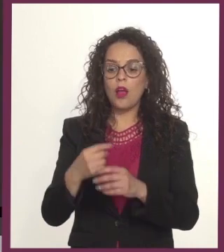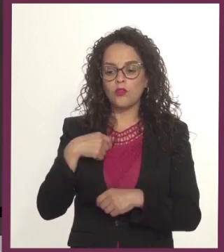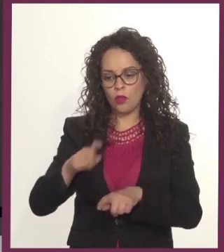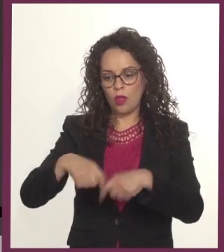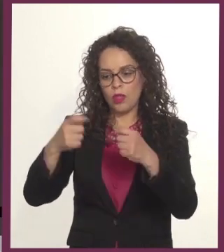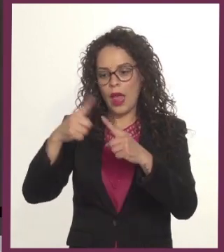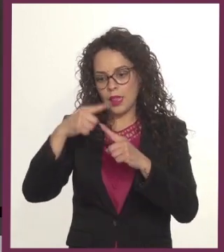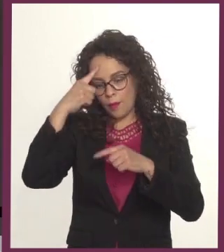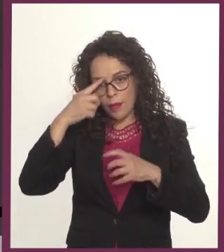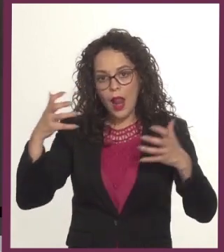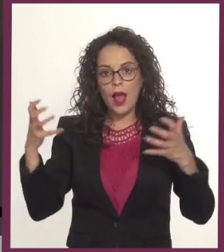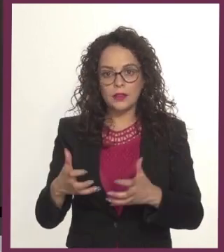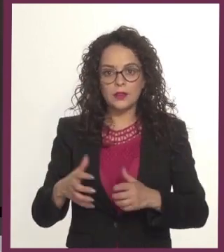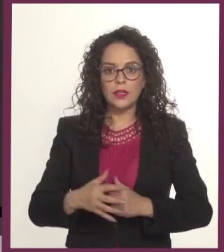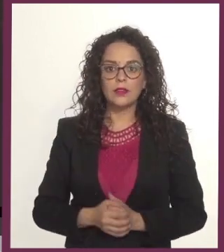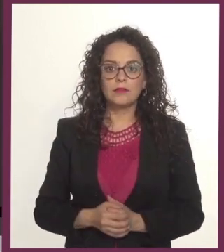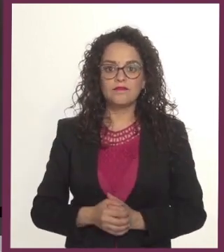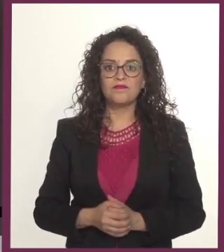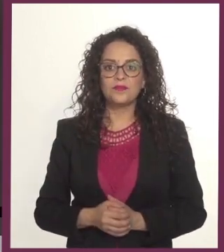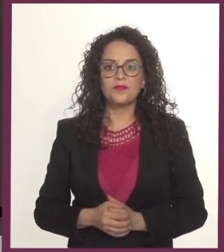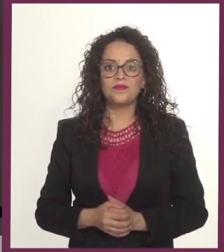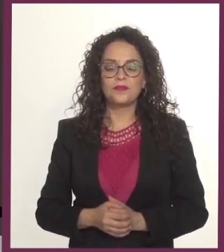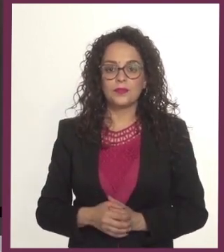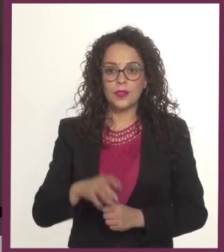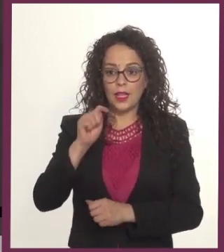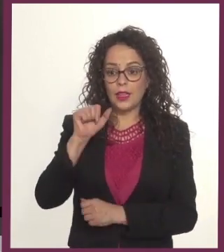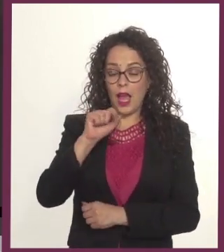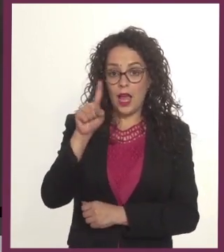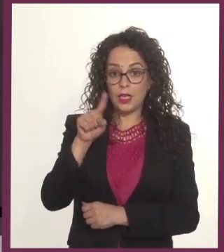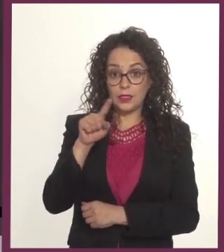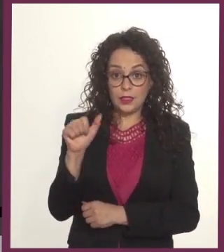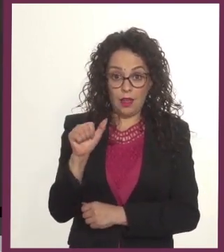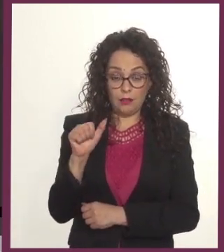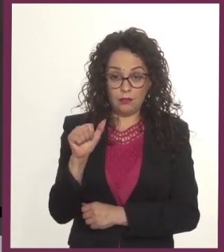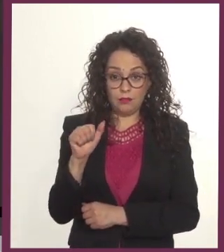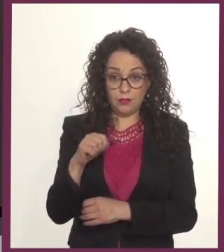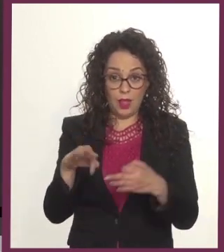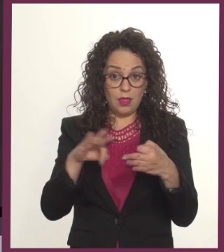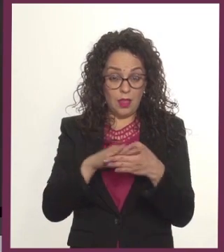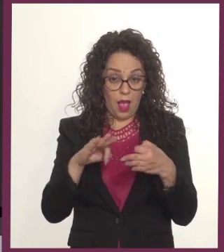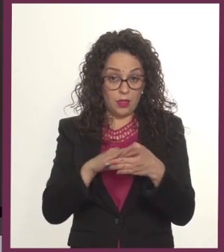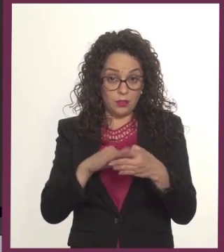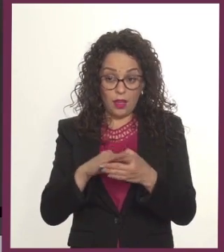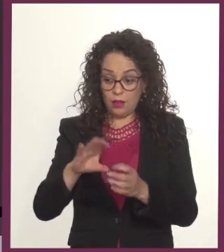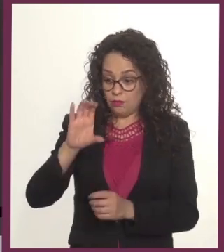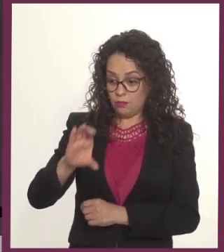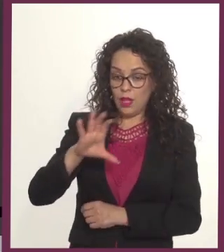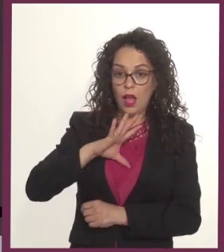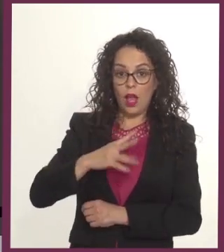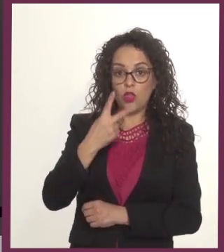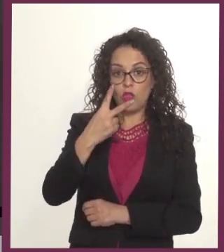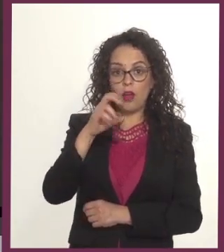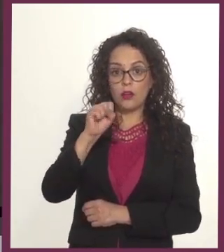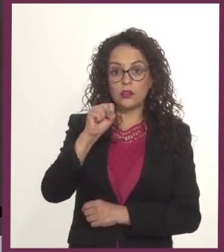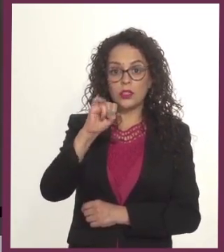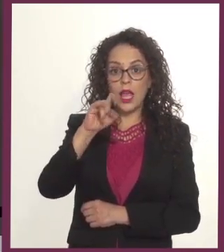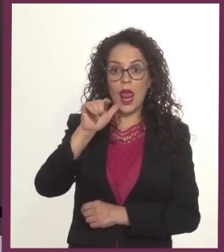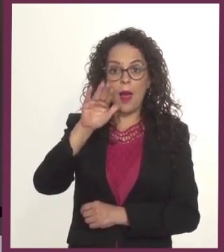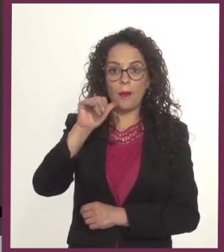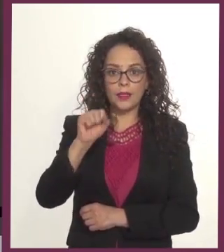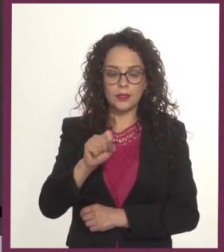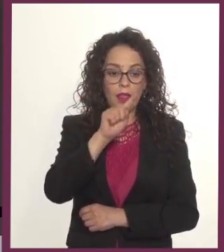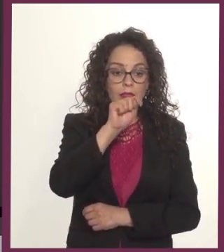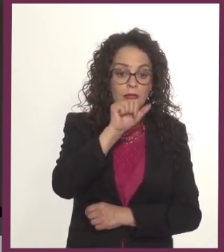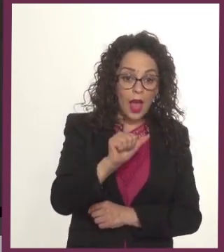aceleramos. Yo personalmente, en los talleres, los pongo a que hagan uno. Yo tengo una taza donde